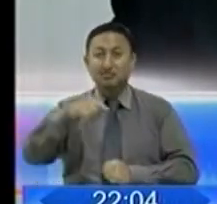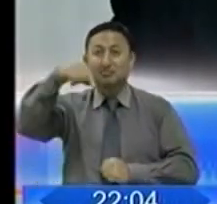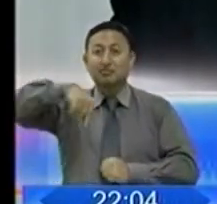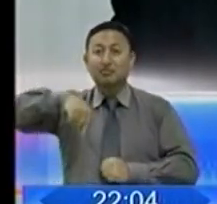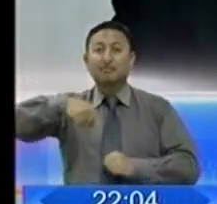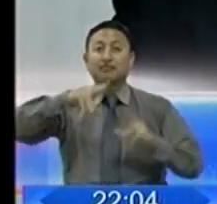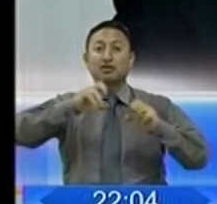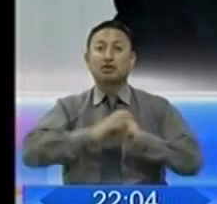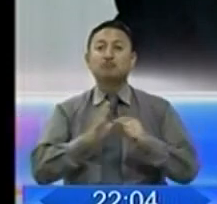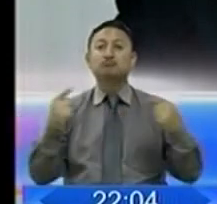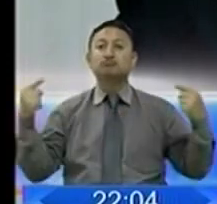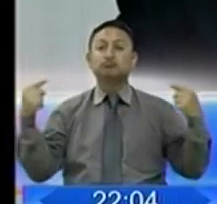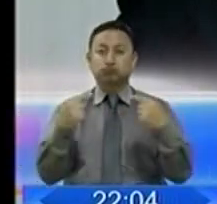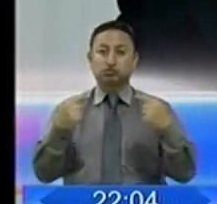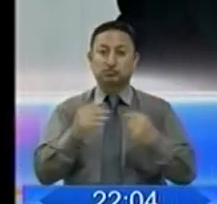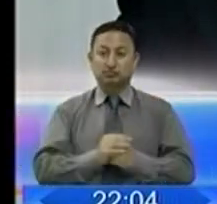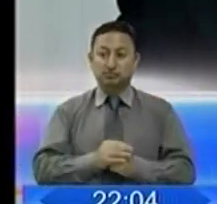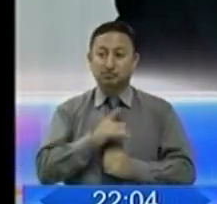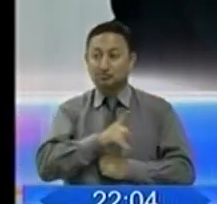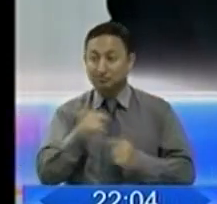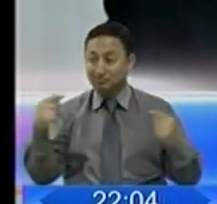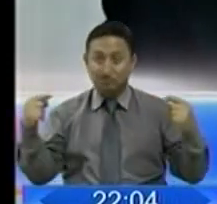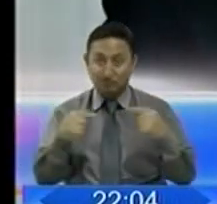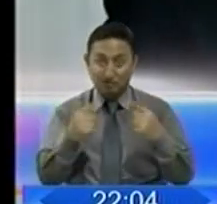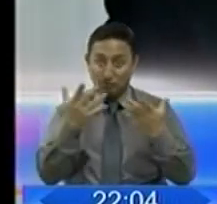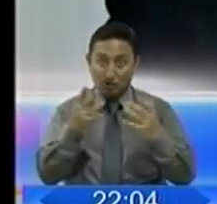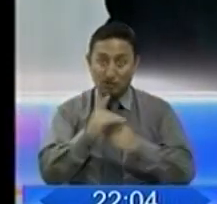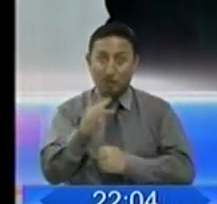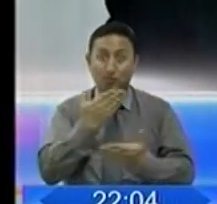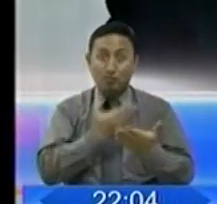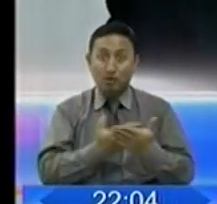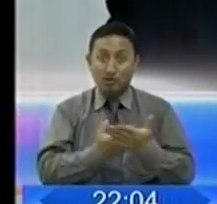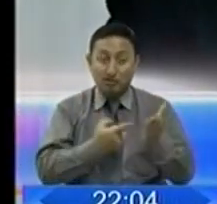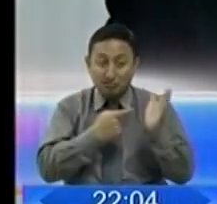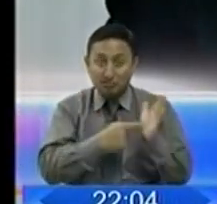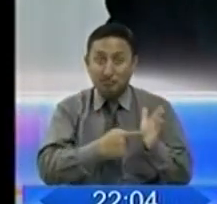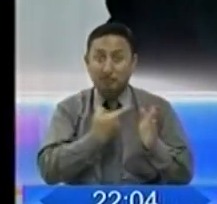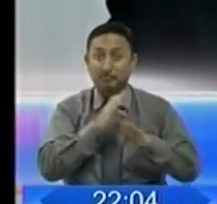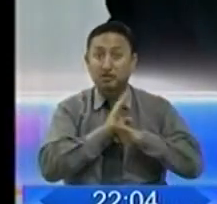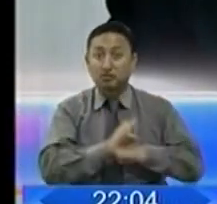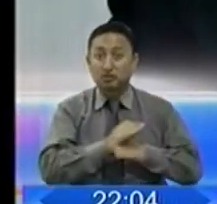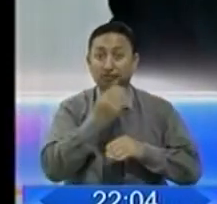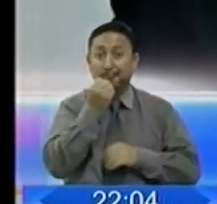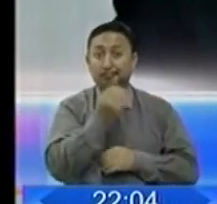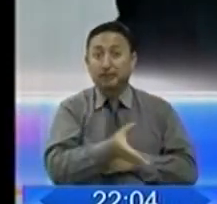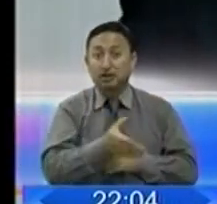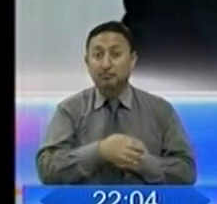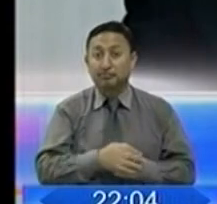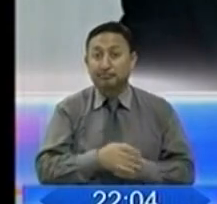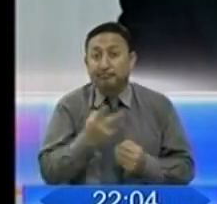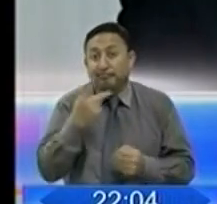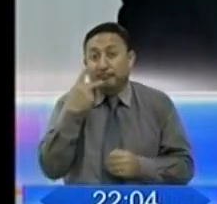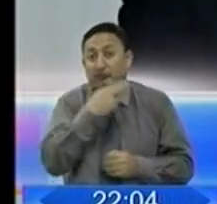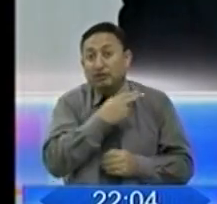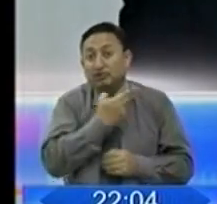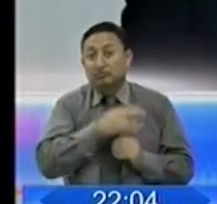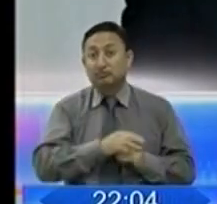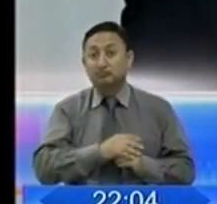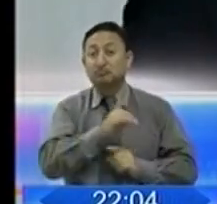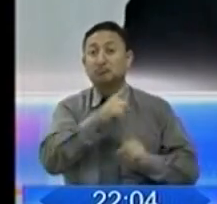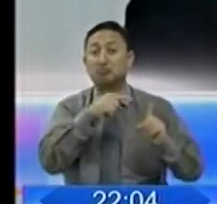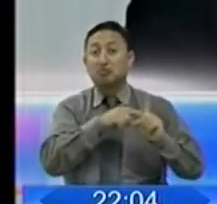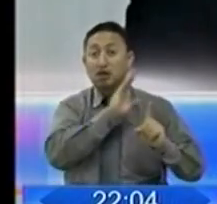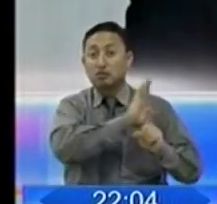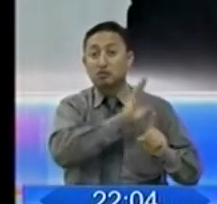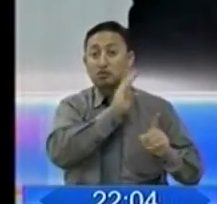contradicción. Si no hay contradicción en la prueba, ese testimonio siempre va a valer como descargo para la señora Pamela Martínez, pero